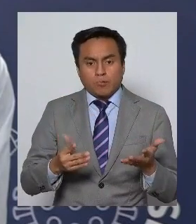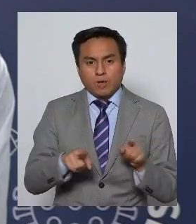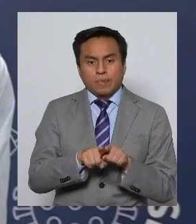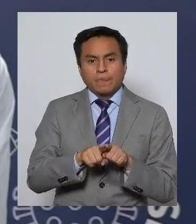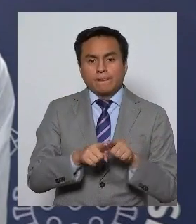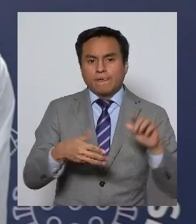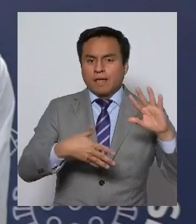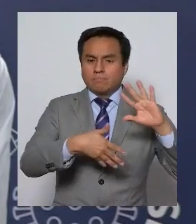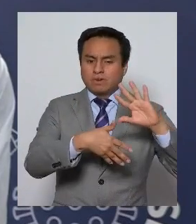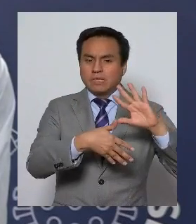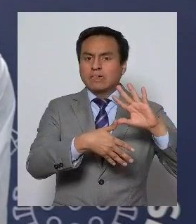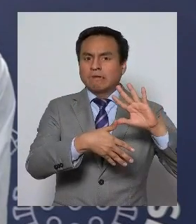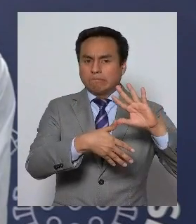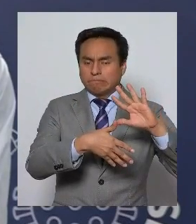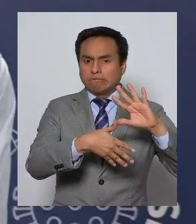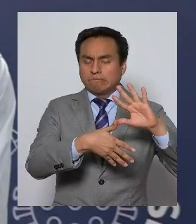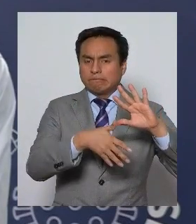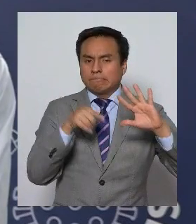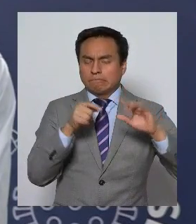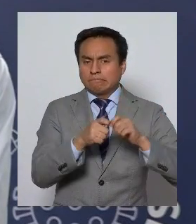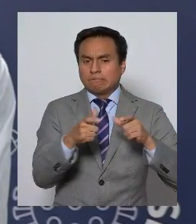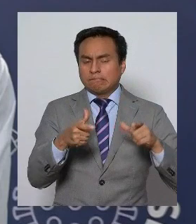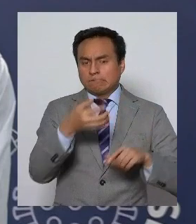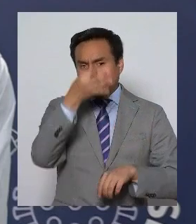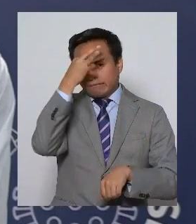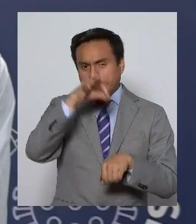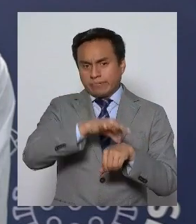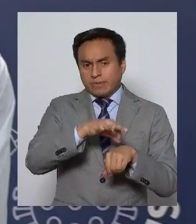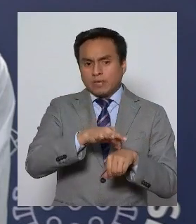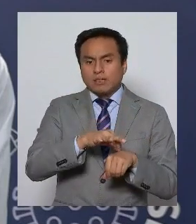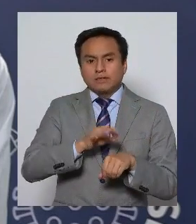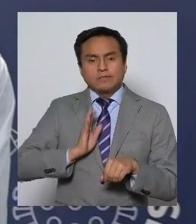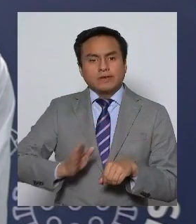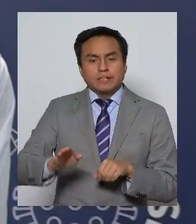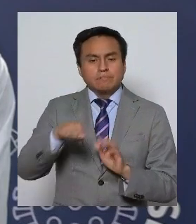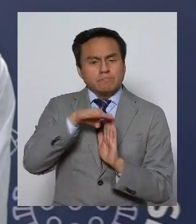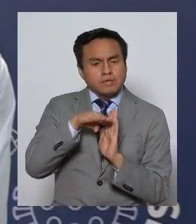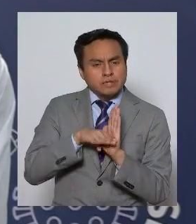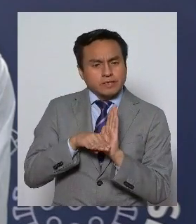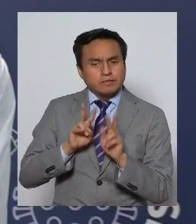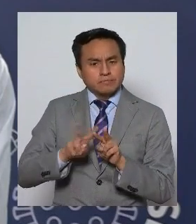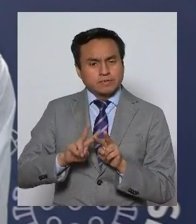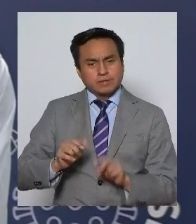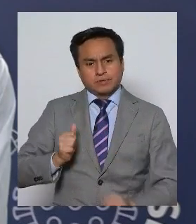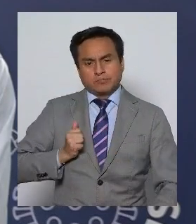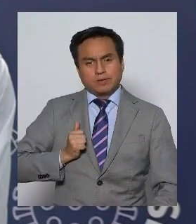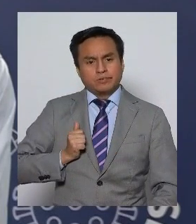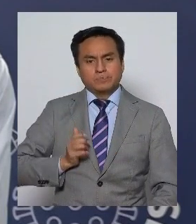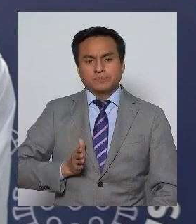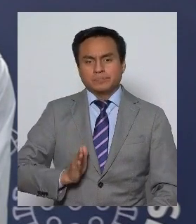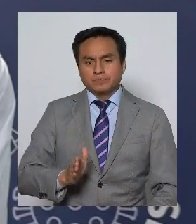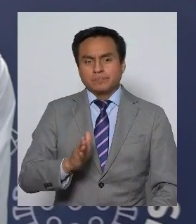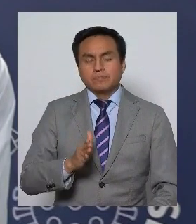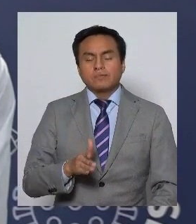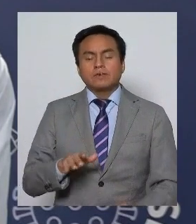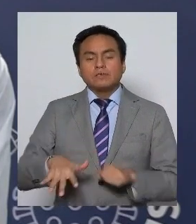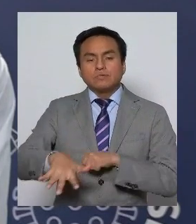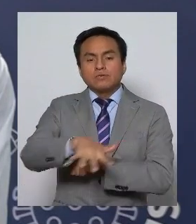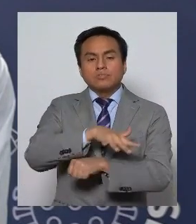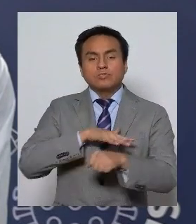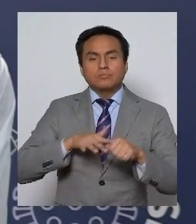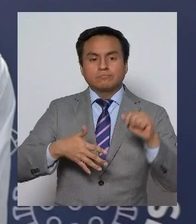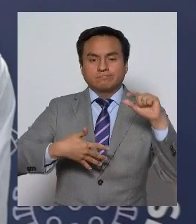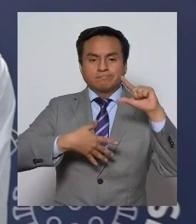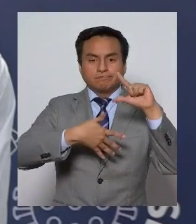las Américas y es por eso que es tan importante seguir tomando todas estas medidas que estamos tomando. La situación a nivel